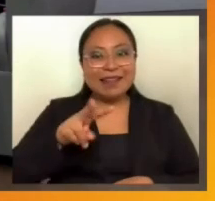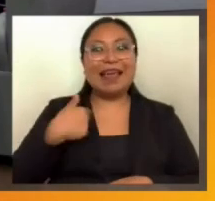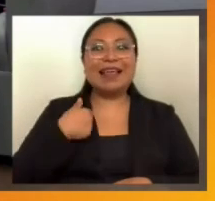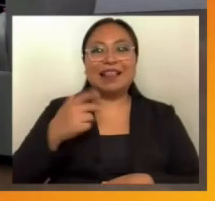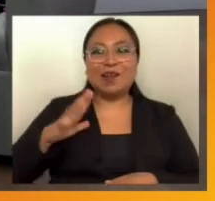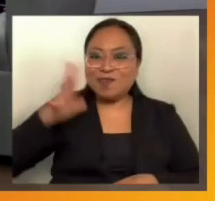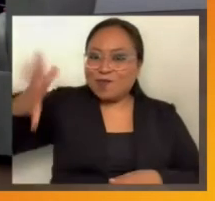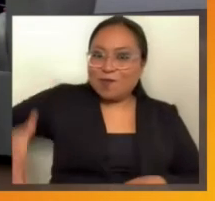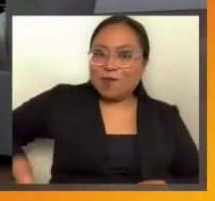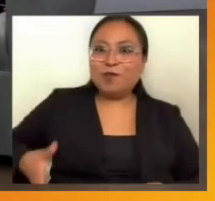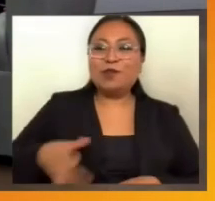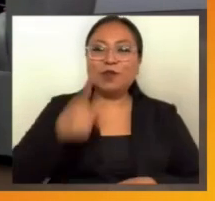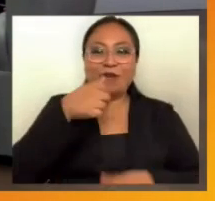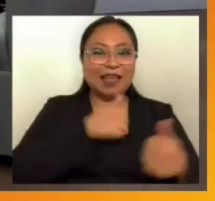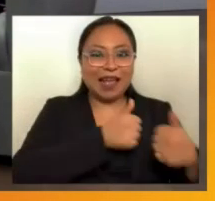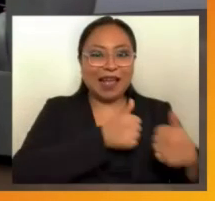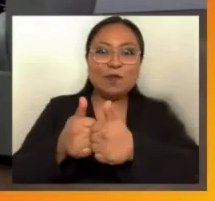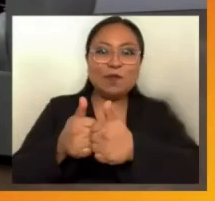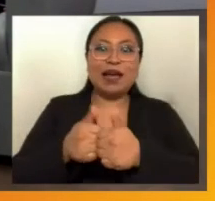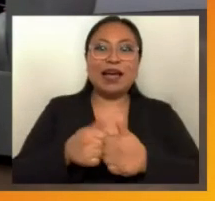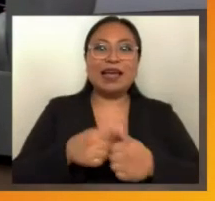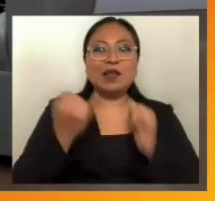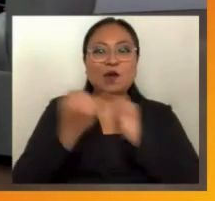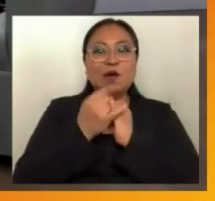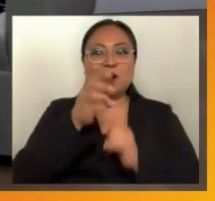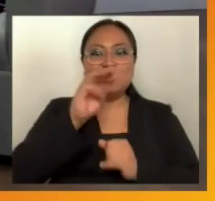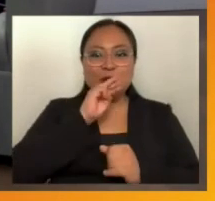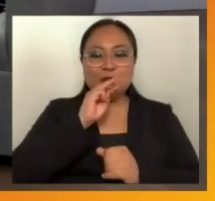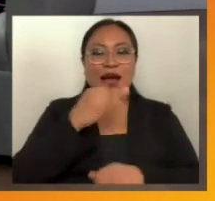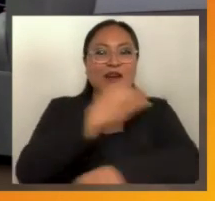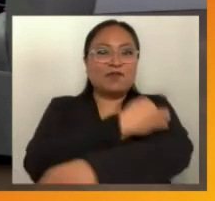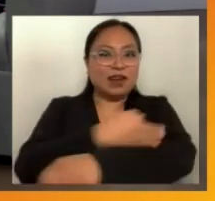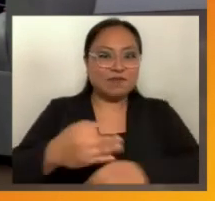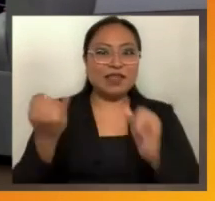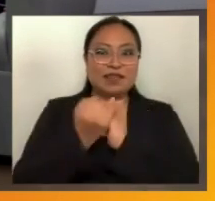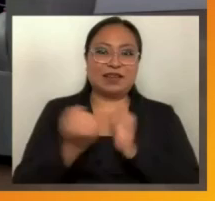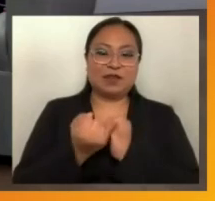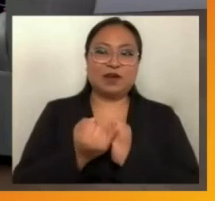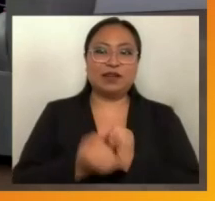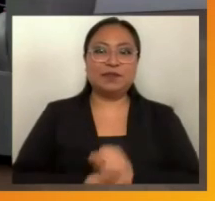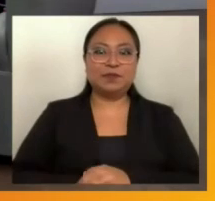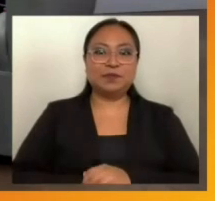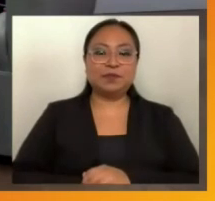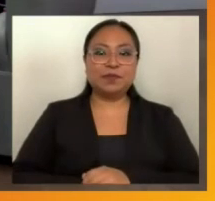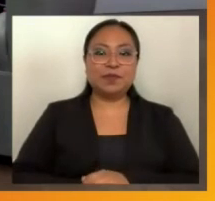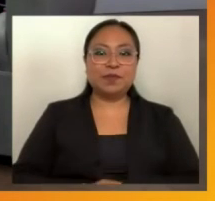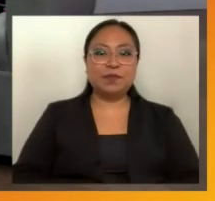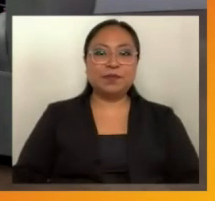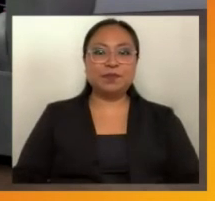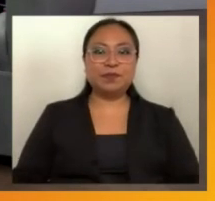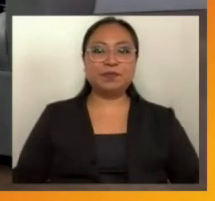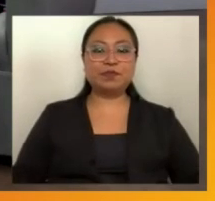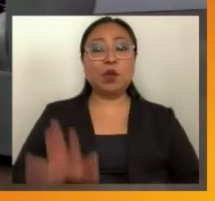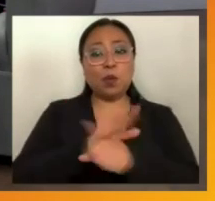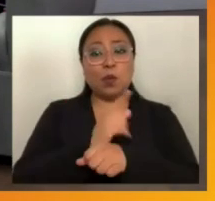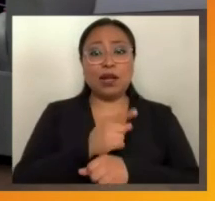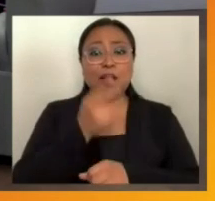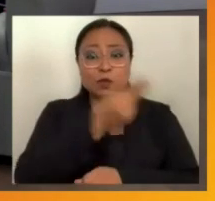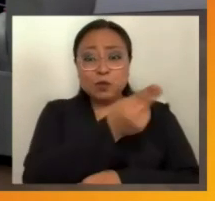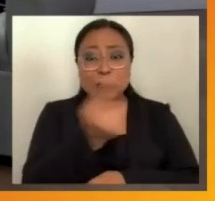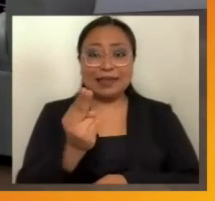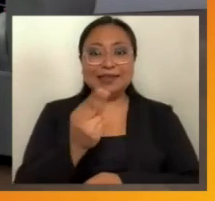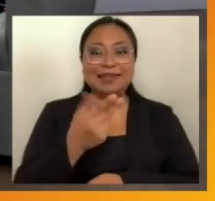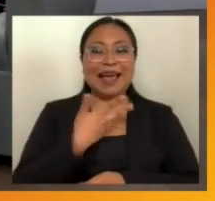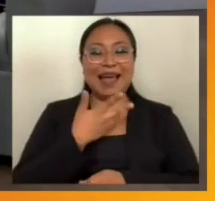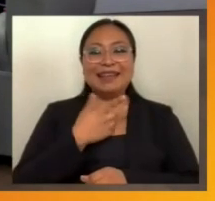contar con Gala, con su mamá, con su familia entera, porque son un ejemplo que nosotros